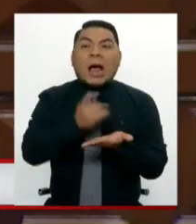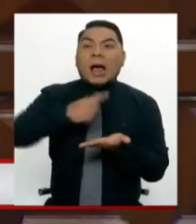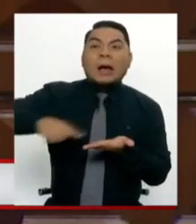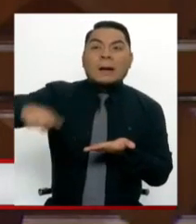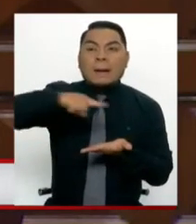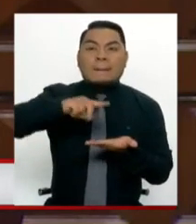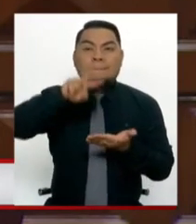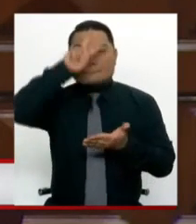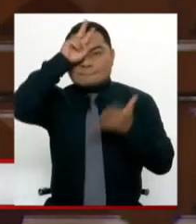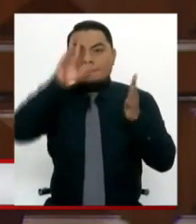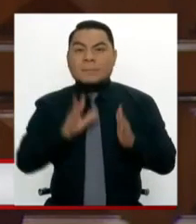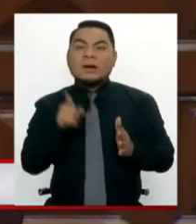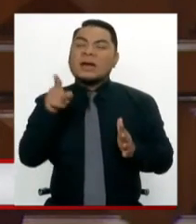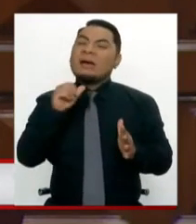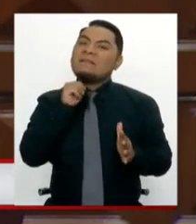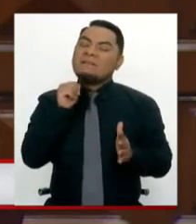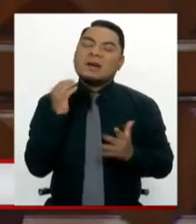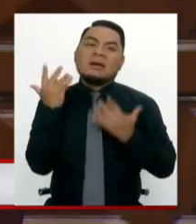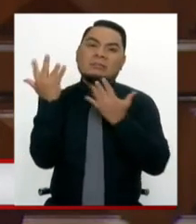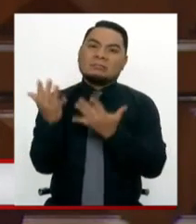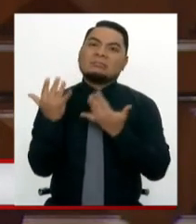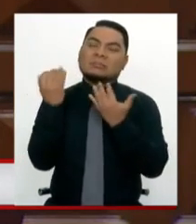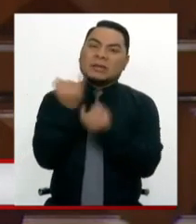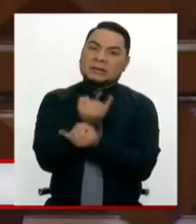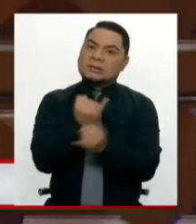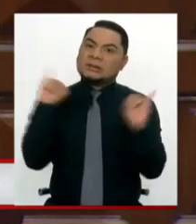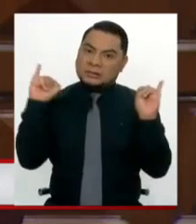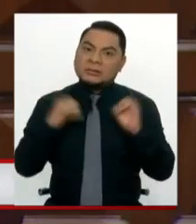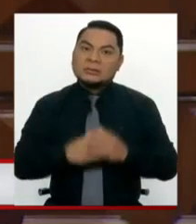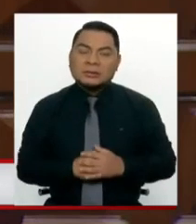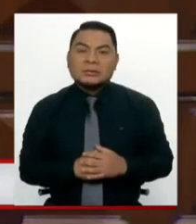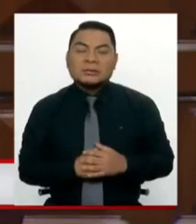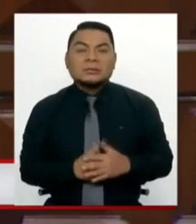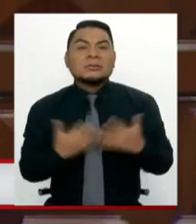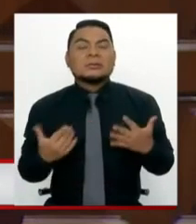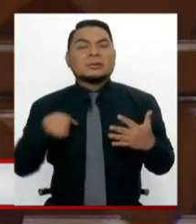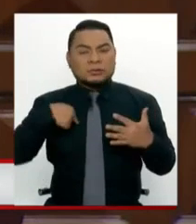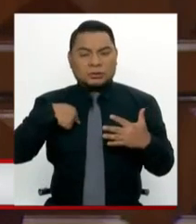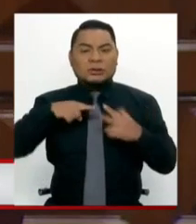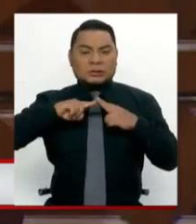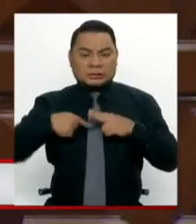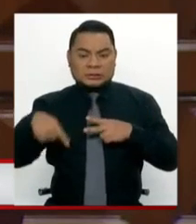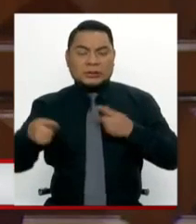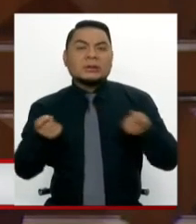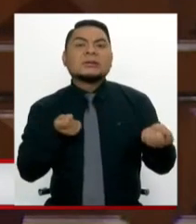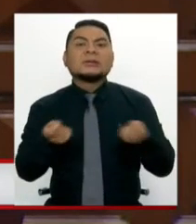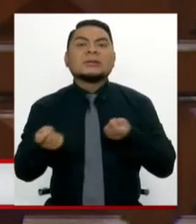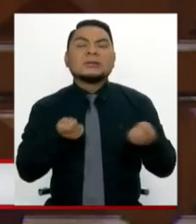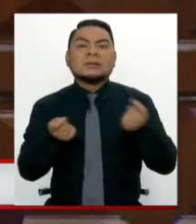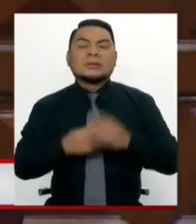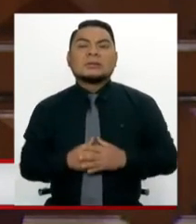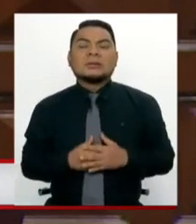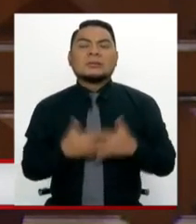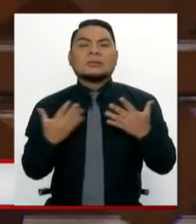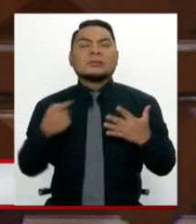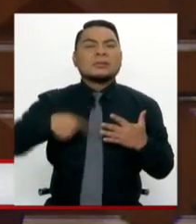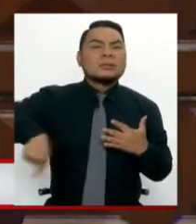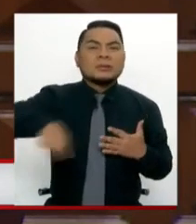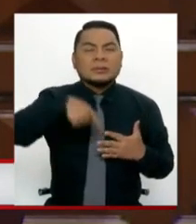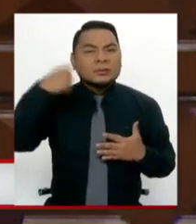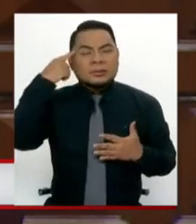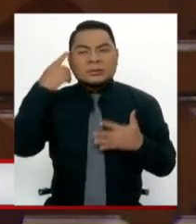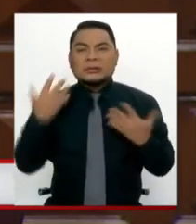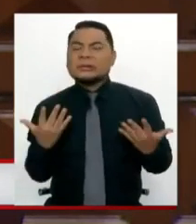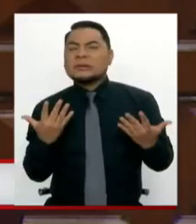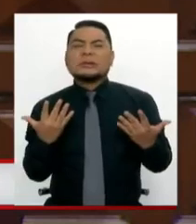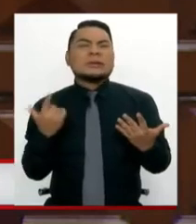y las peruanas la siguen esperando. Iniciaba esta administración rodeado de negativos